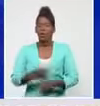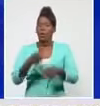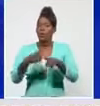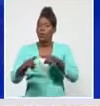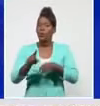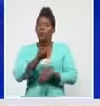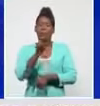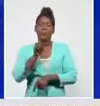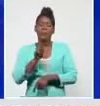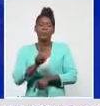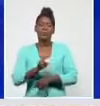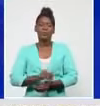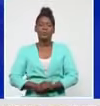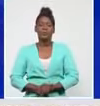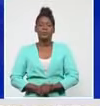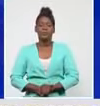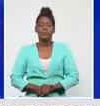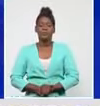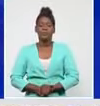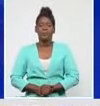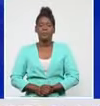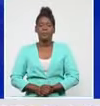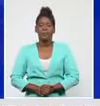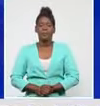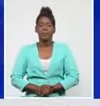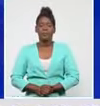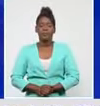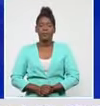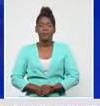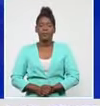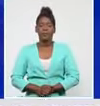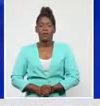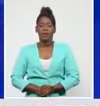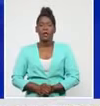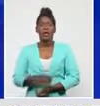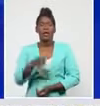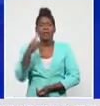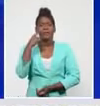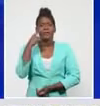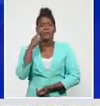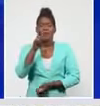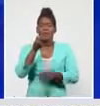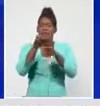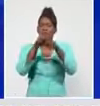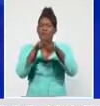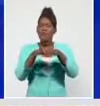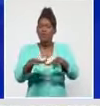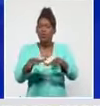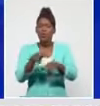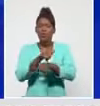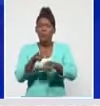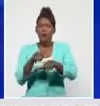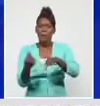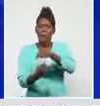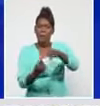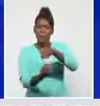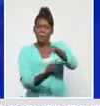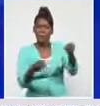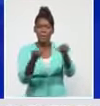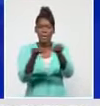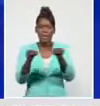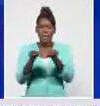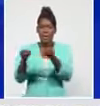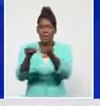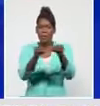la traslada una televidente. ¿Ha mutado el virus en Cuba, doctor, al aumentar los casos importados? ¿Se esperan